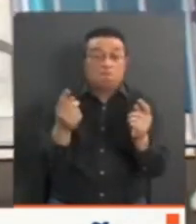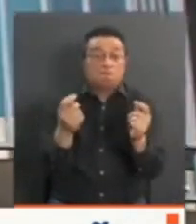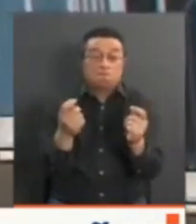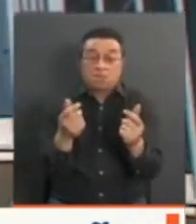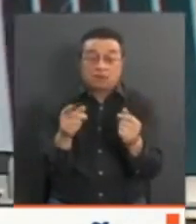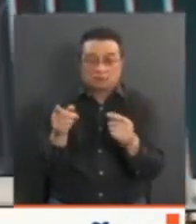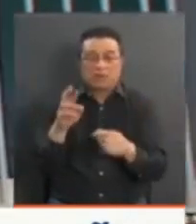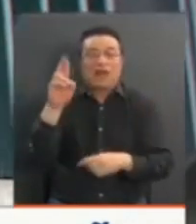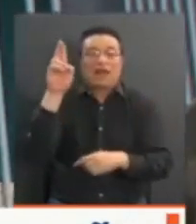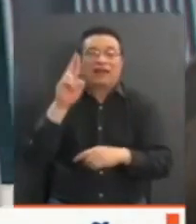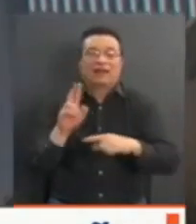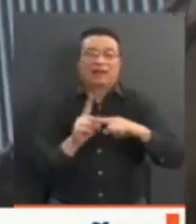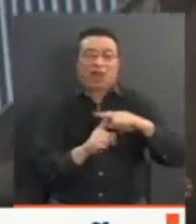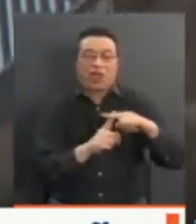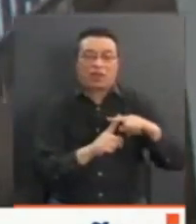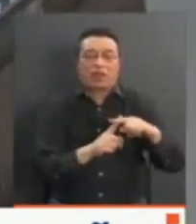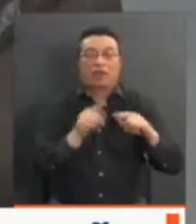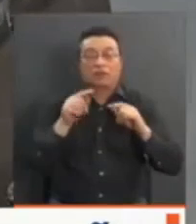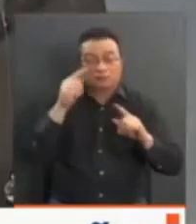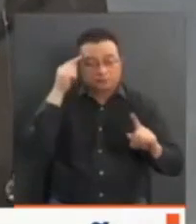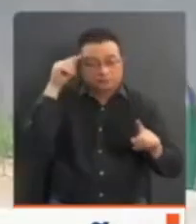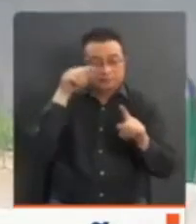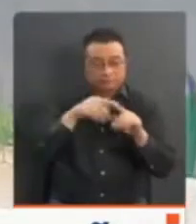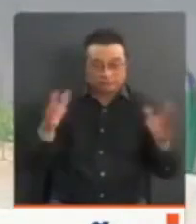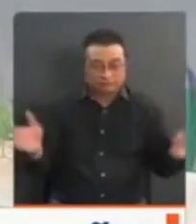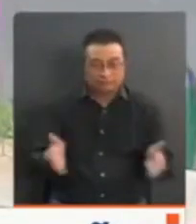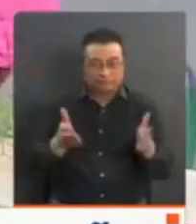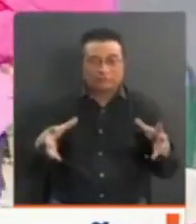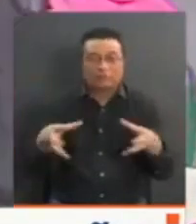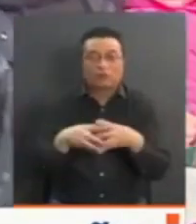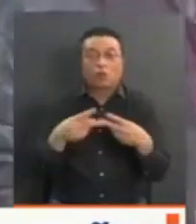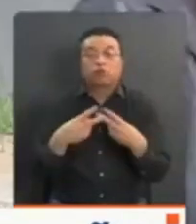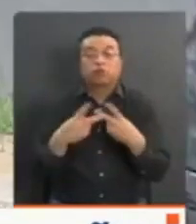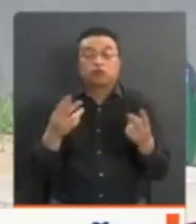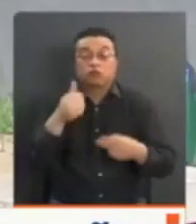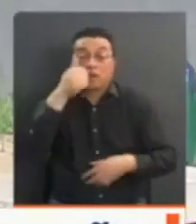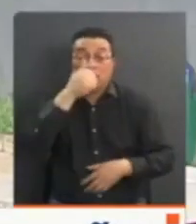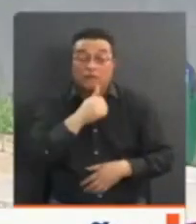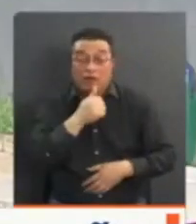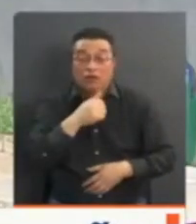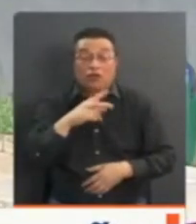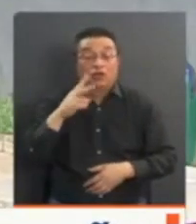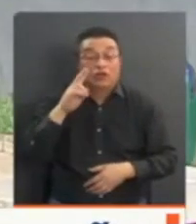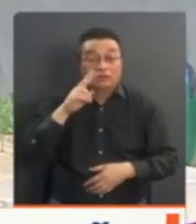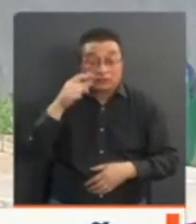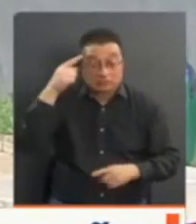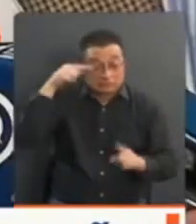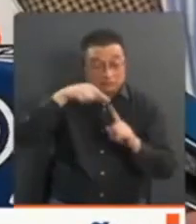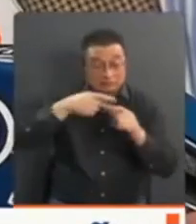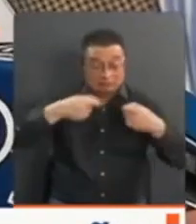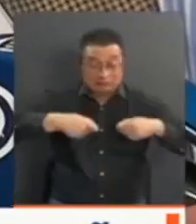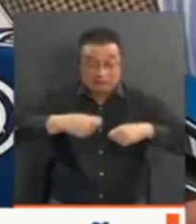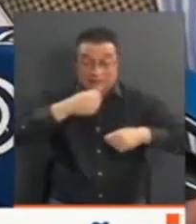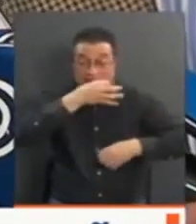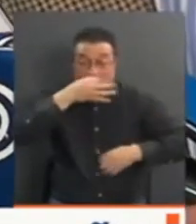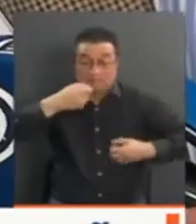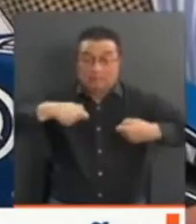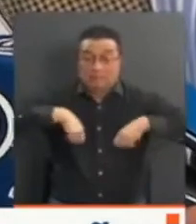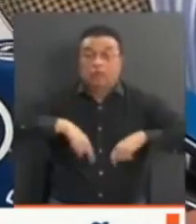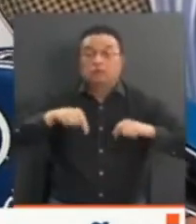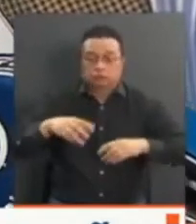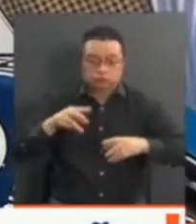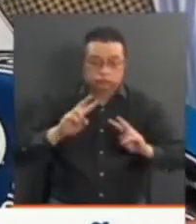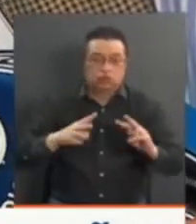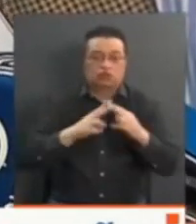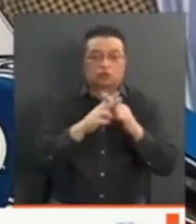en Recoleta. La idea es estimular a que organismos públicos y privados sin fines de lucro construyan. Estamos a punto de sacar una resolución ahora estos